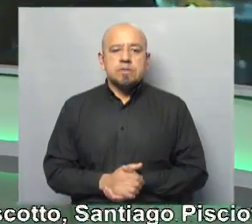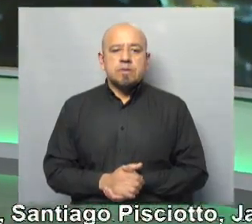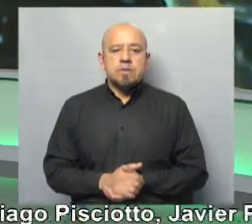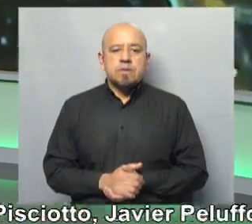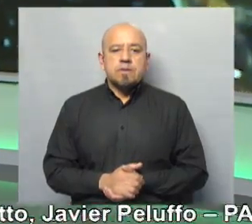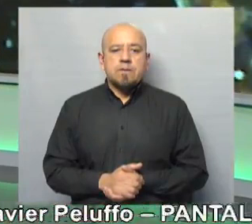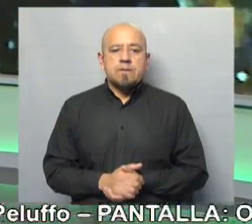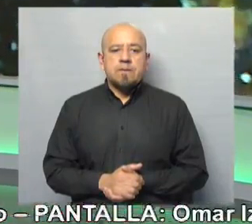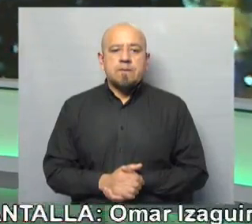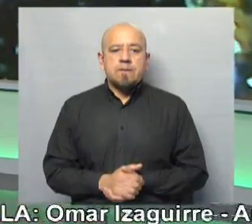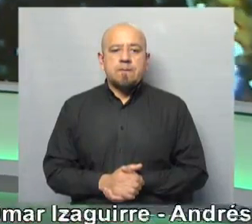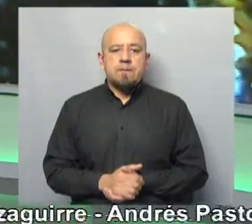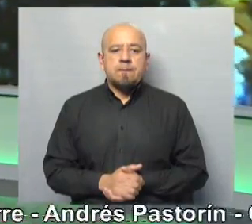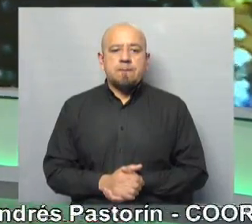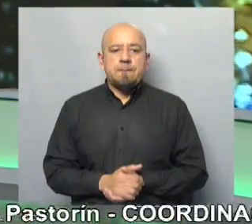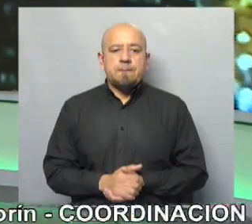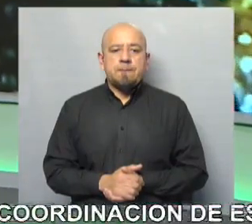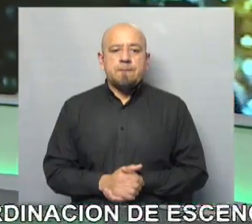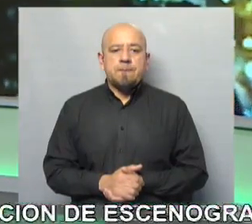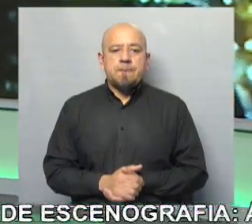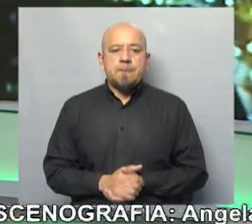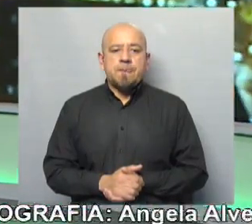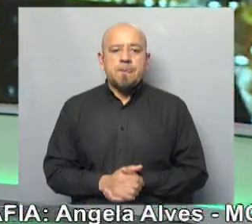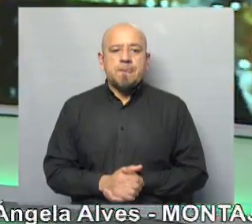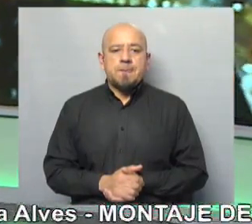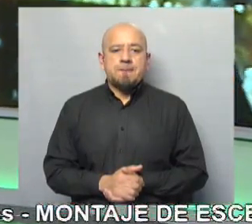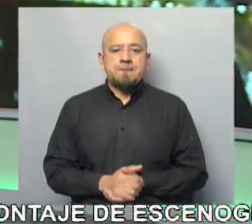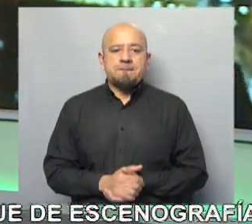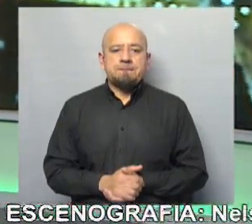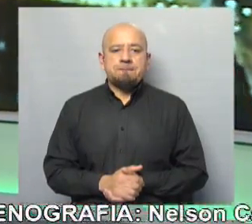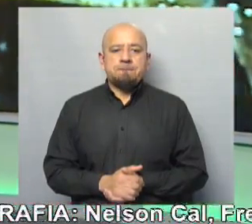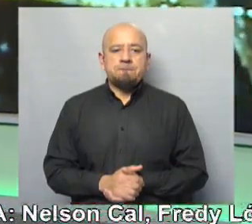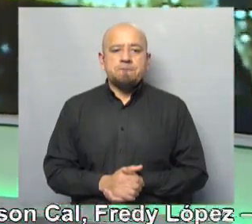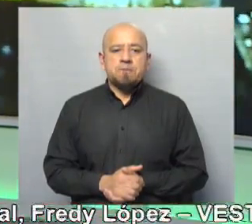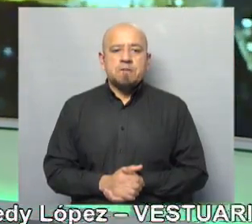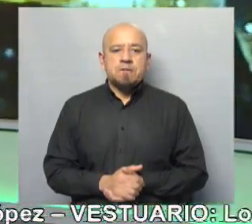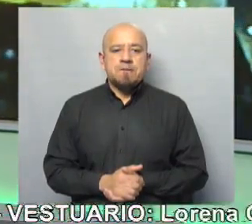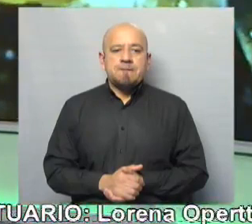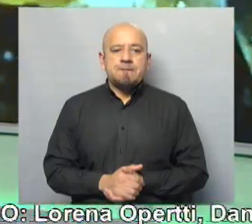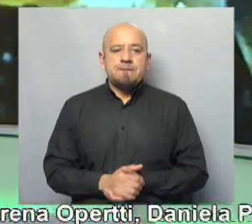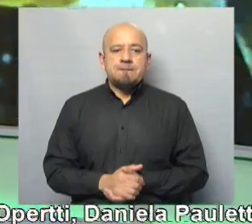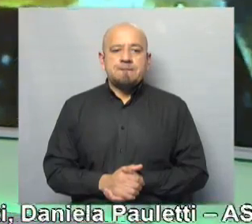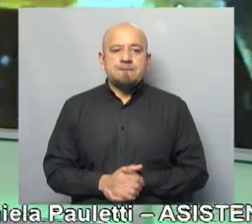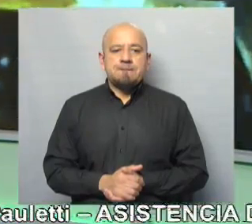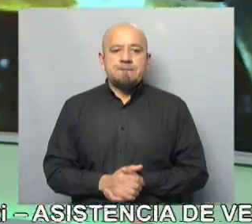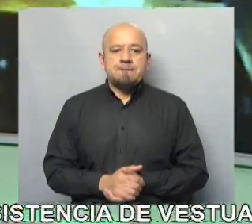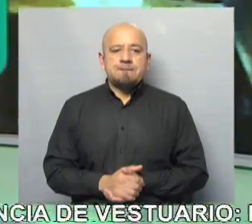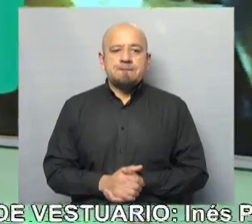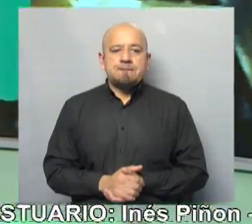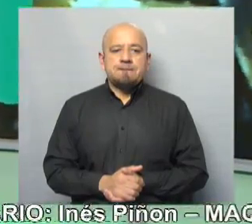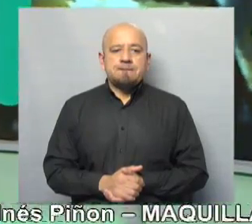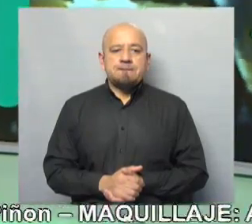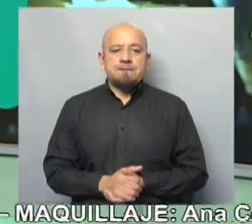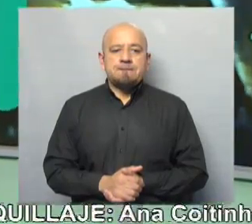poquito mejor pero ni tanto el viernes 2 de septiembre 8 grados de mínima y 14 de máxima vuelven las temperaturas